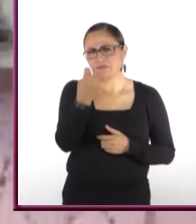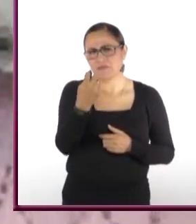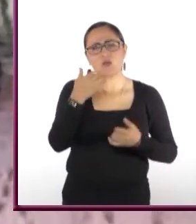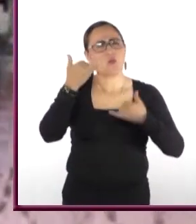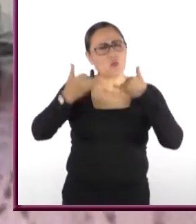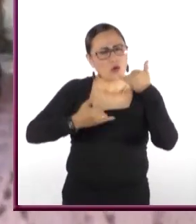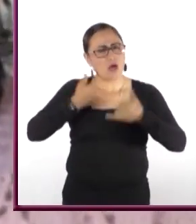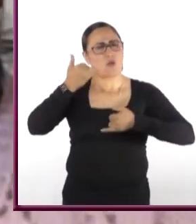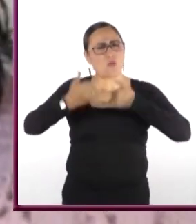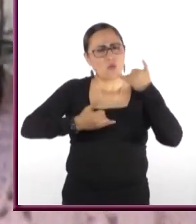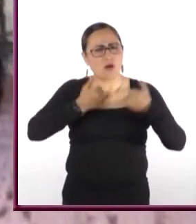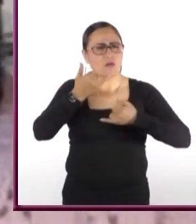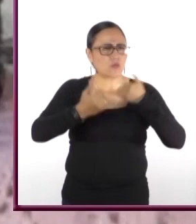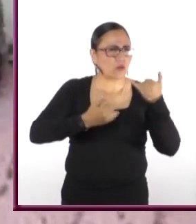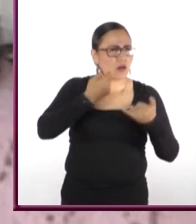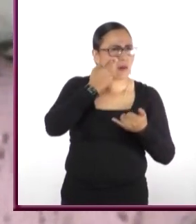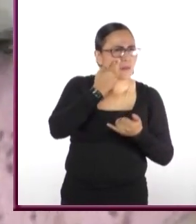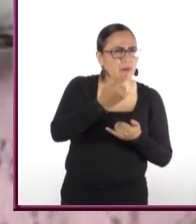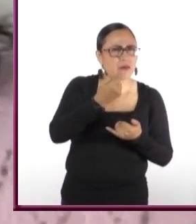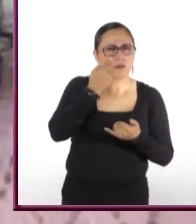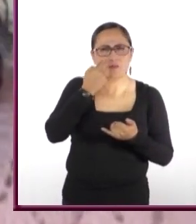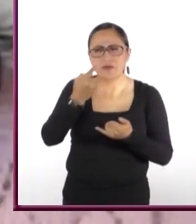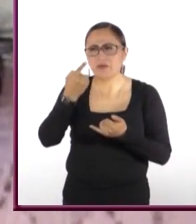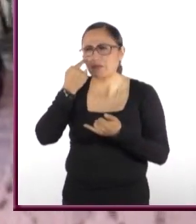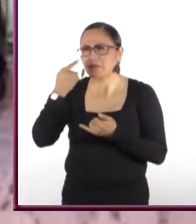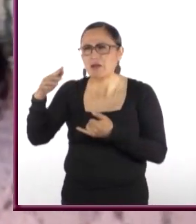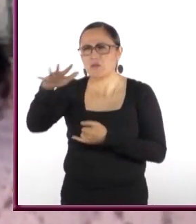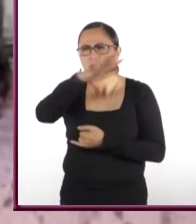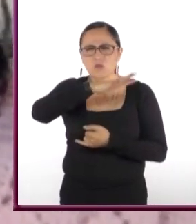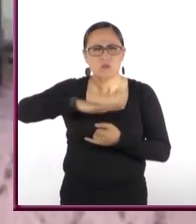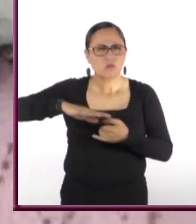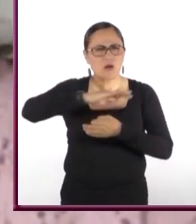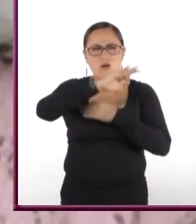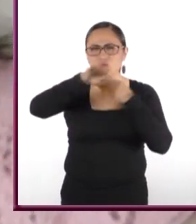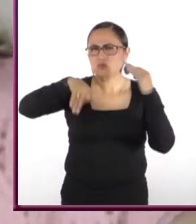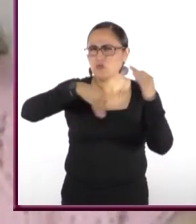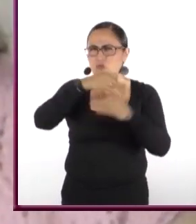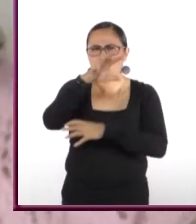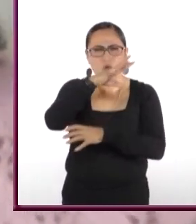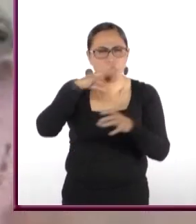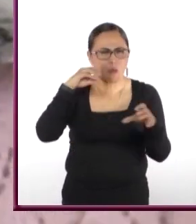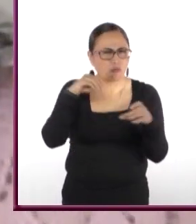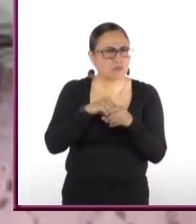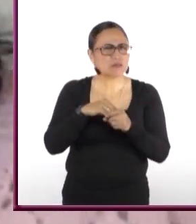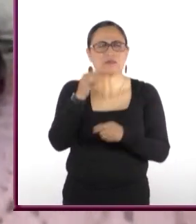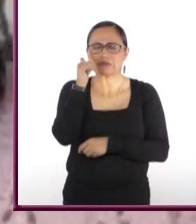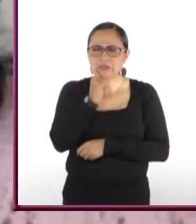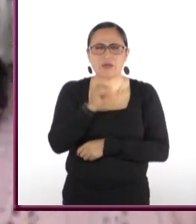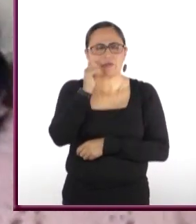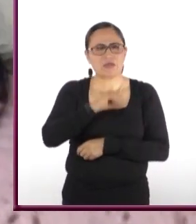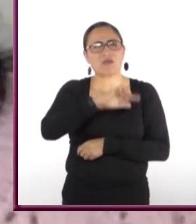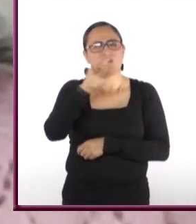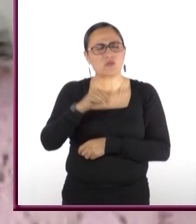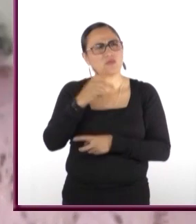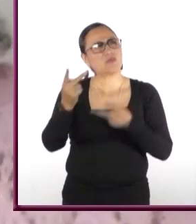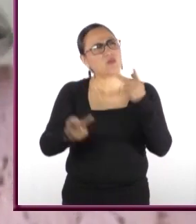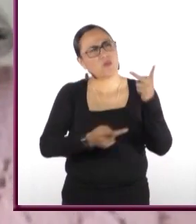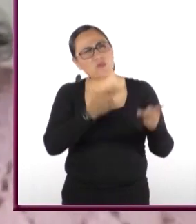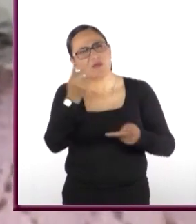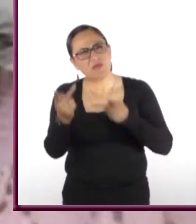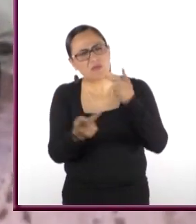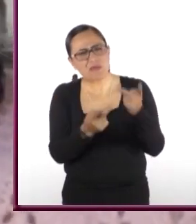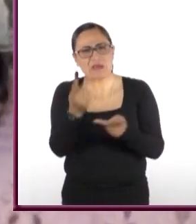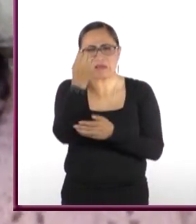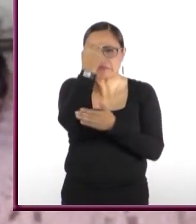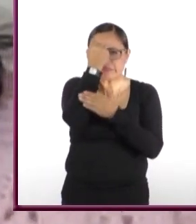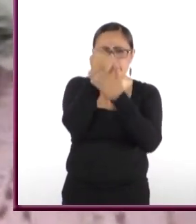jugar, jugar y jugar, observar todo y preguntarse, siempre preguntarse. No hay que